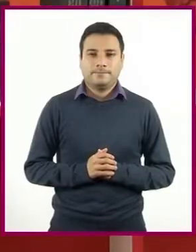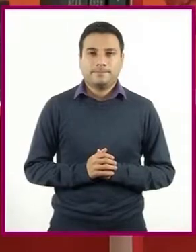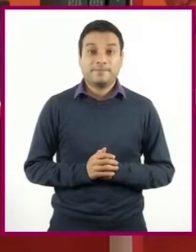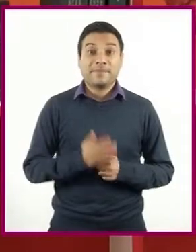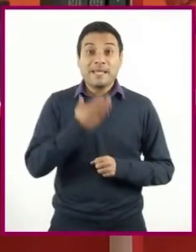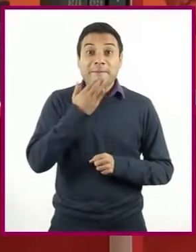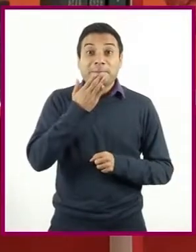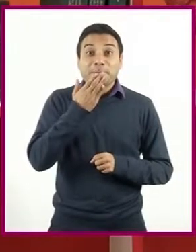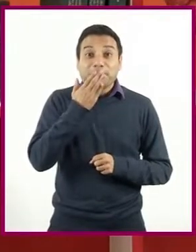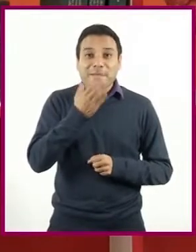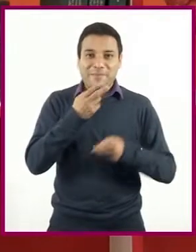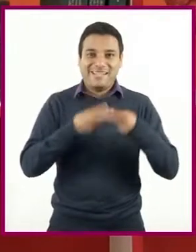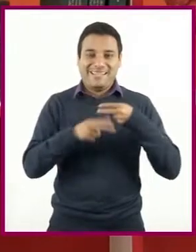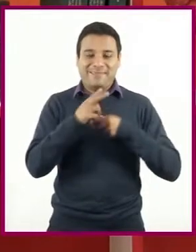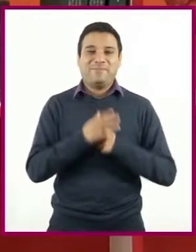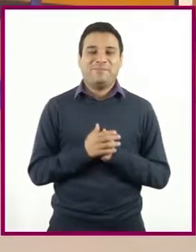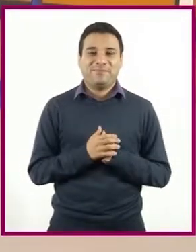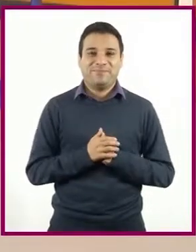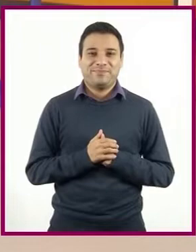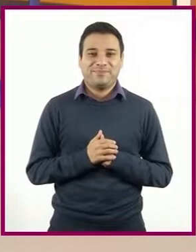¡Bienvenida al programa!